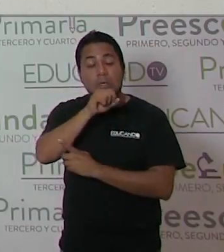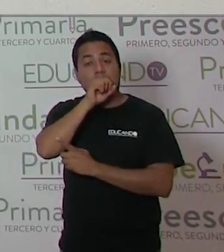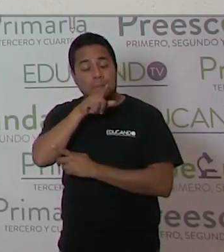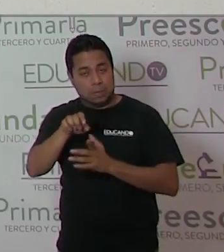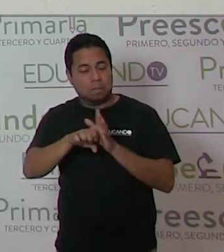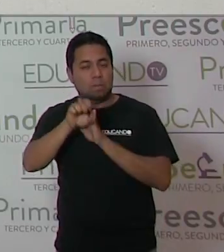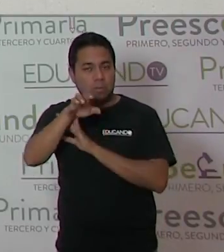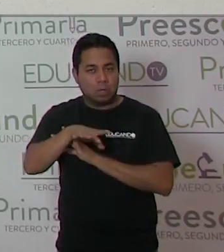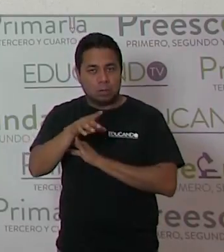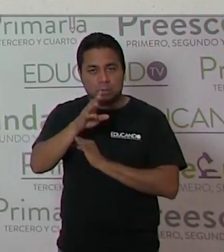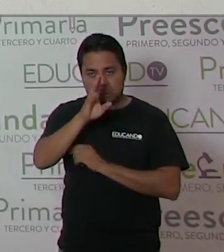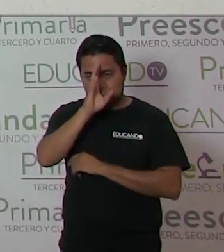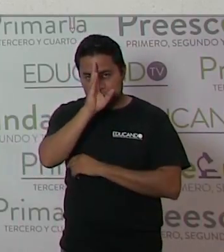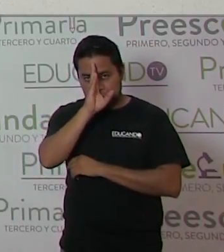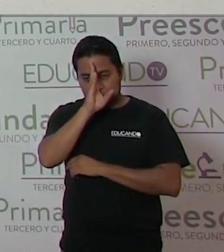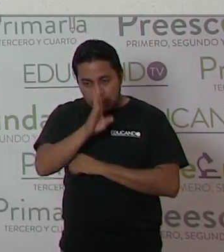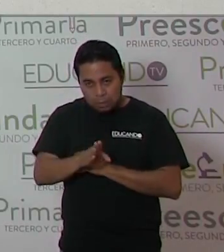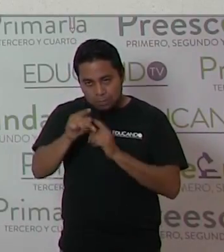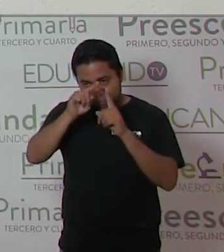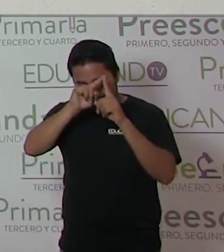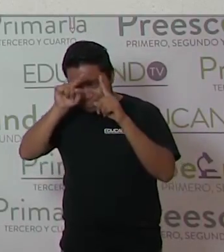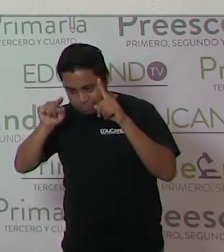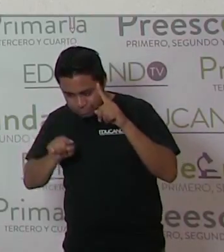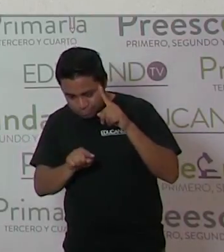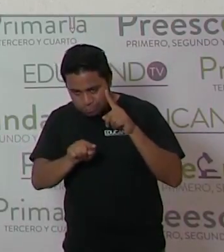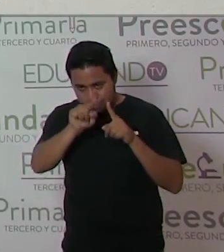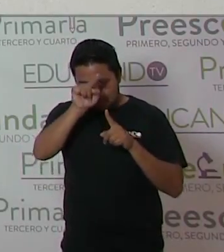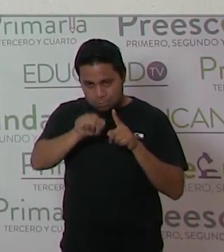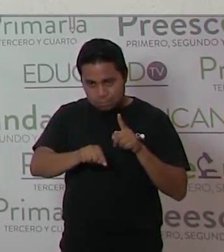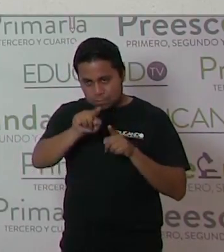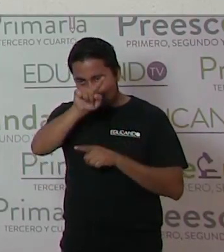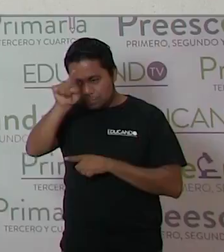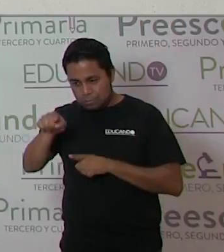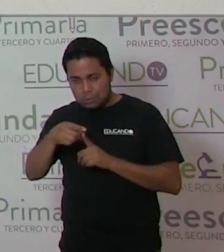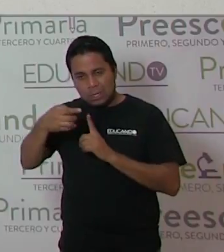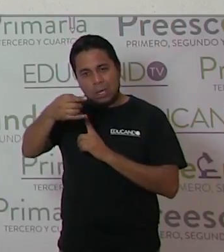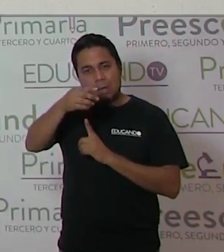giremos también un semicírculo,